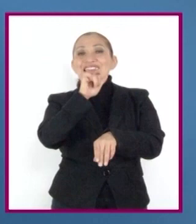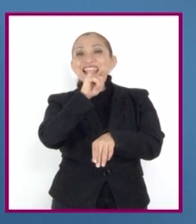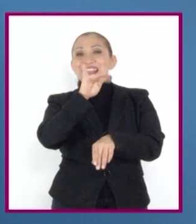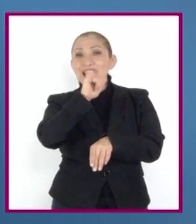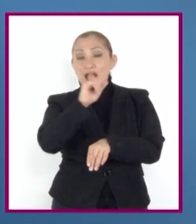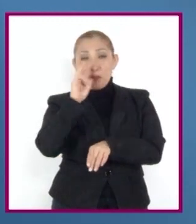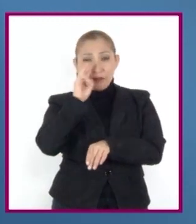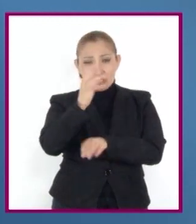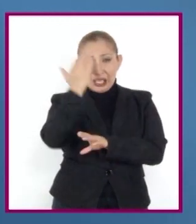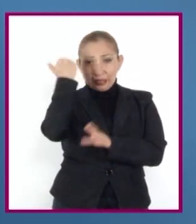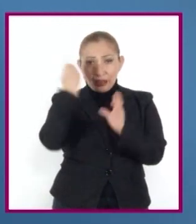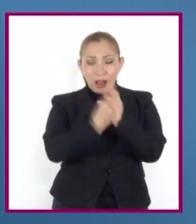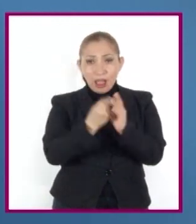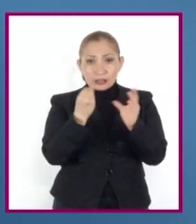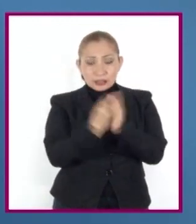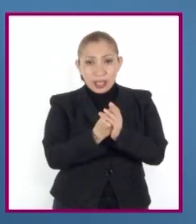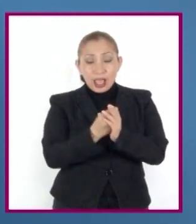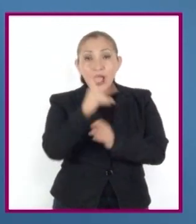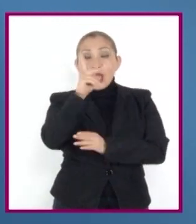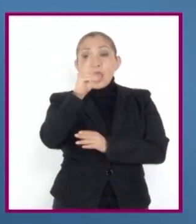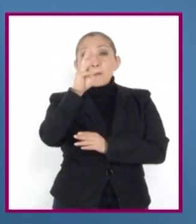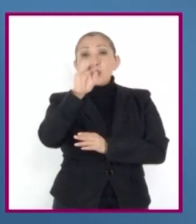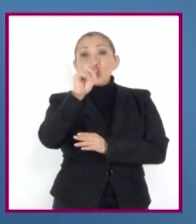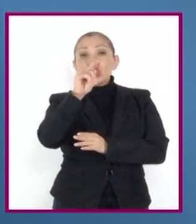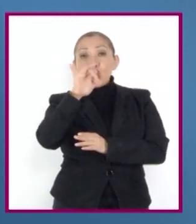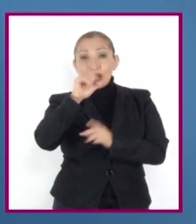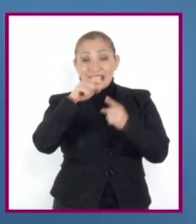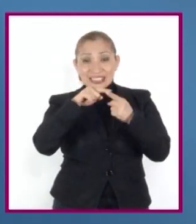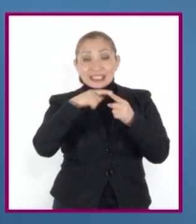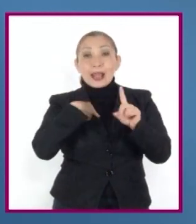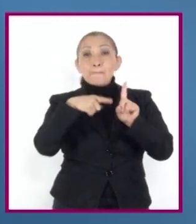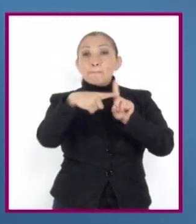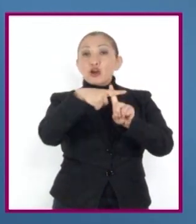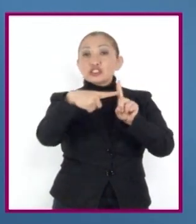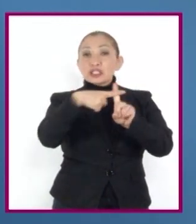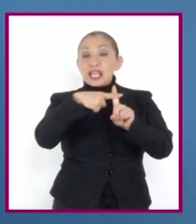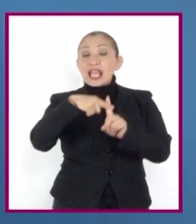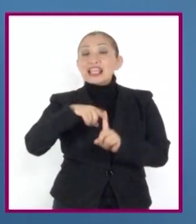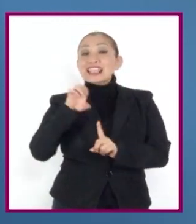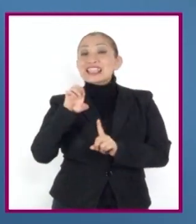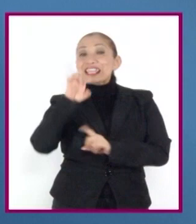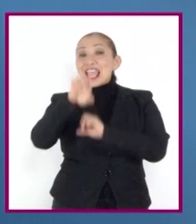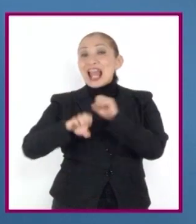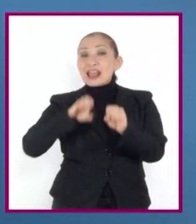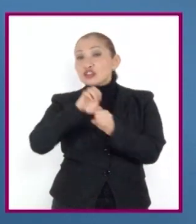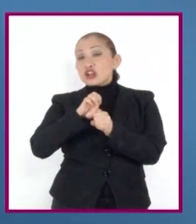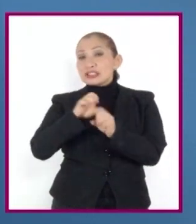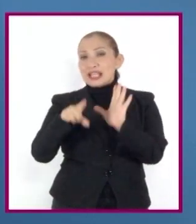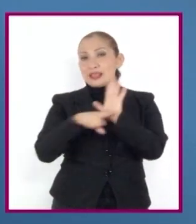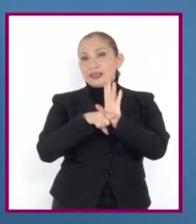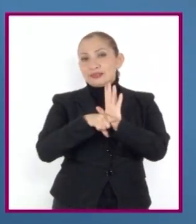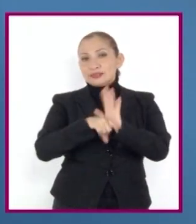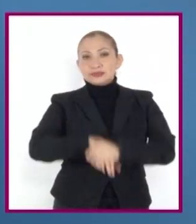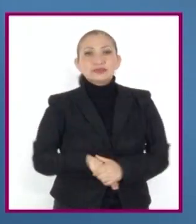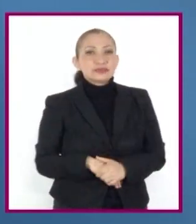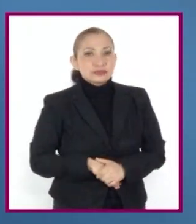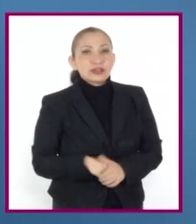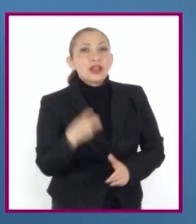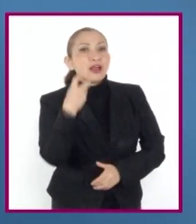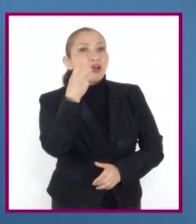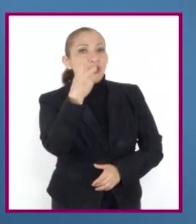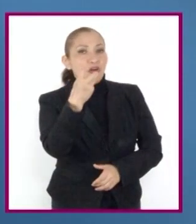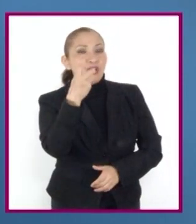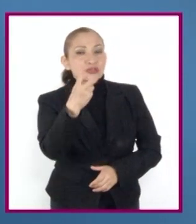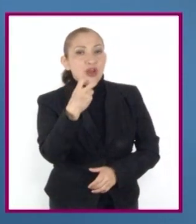en temas anteriores, los protones poseen una carga positiva y los electrones carga negativa. Por lo